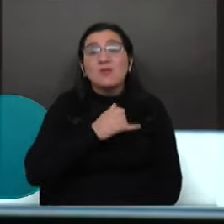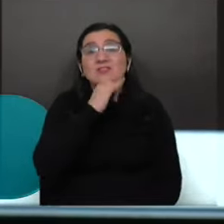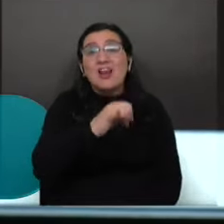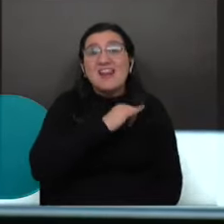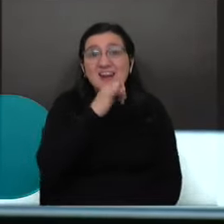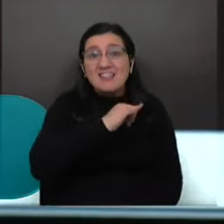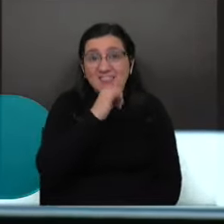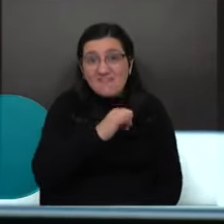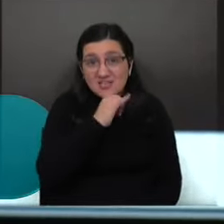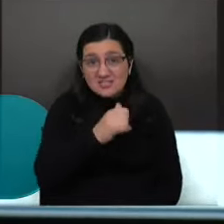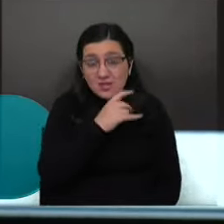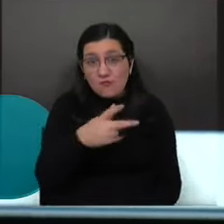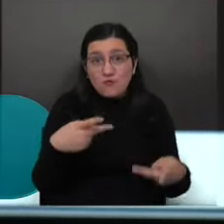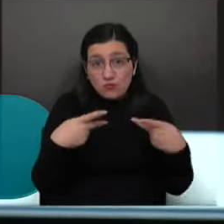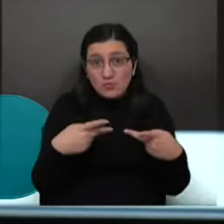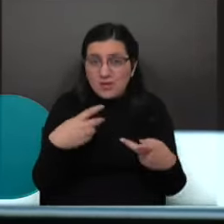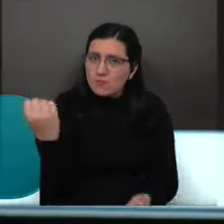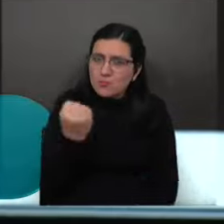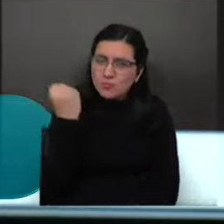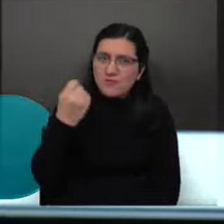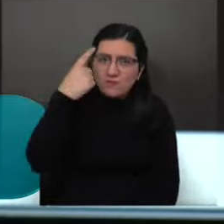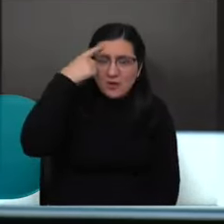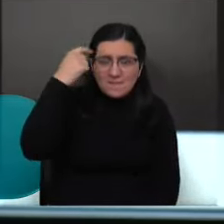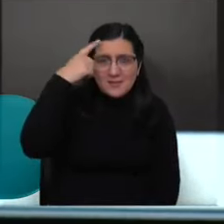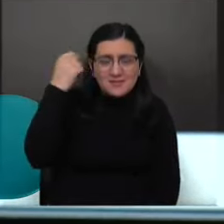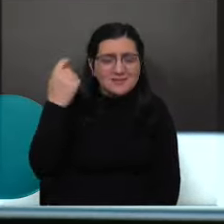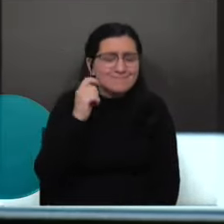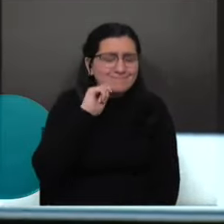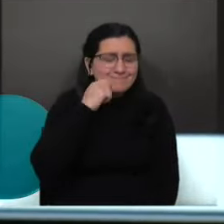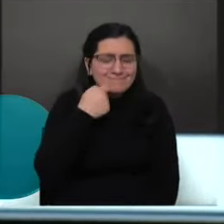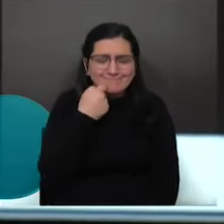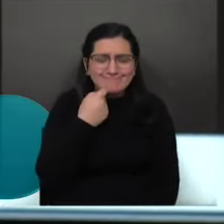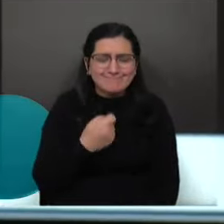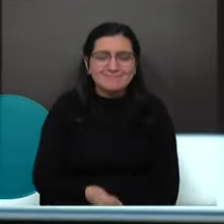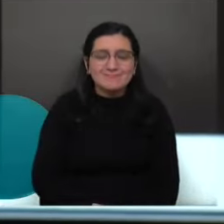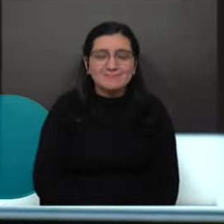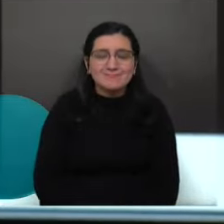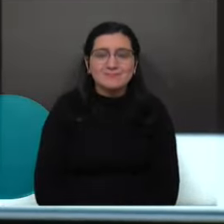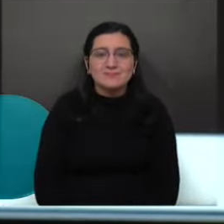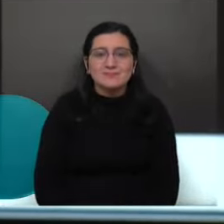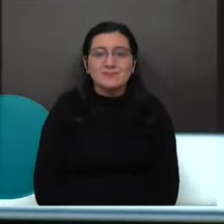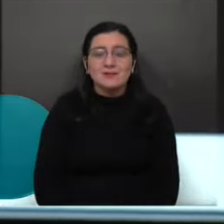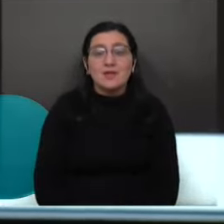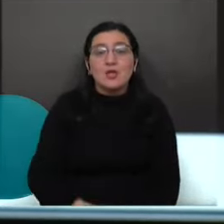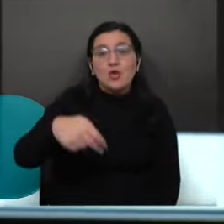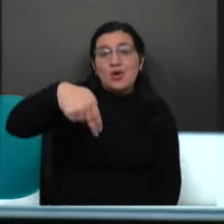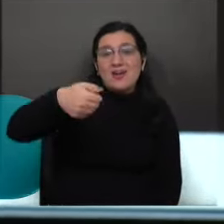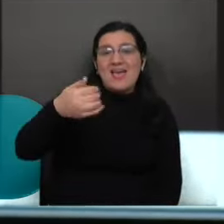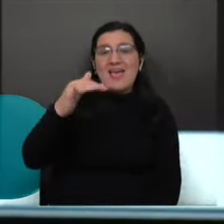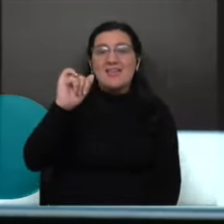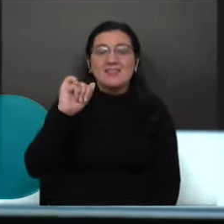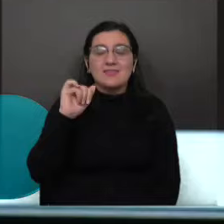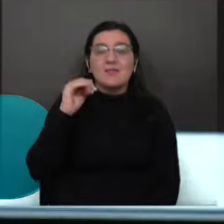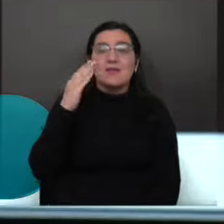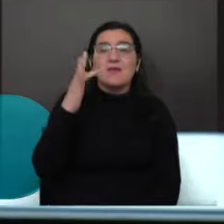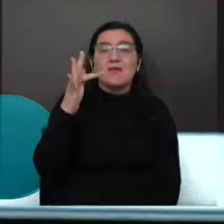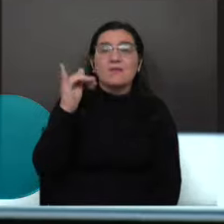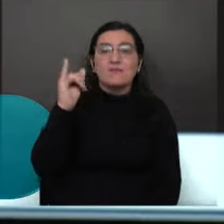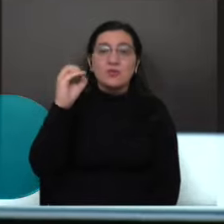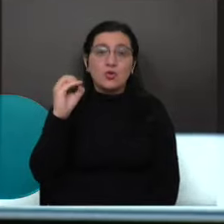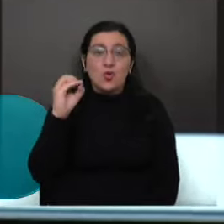importante y estuvo buenísimo fue una experiencia relinda sobre todo ellas que Nati rovira fiorela Pati que fueron